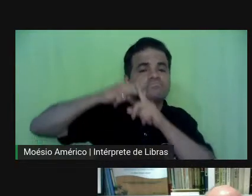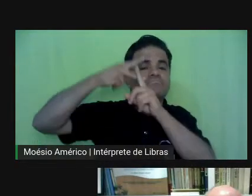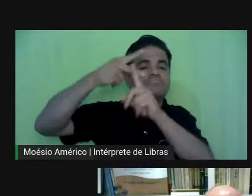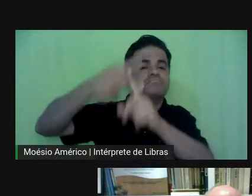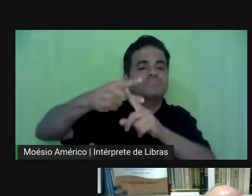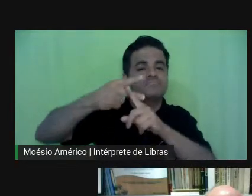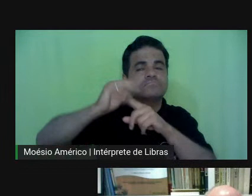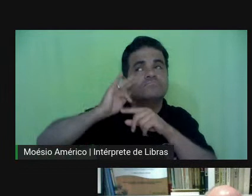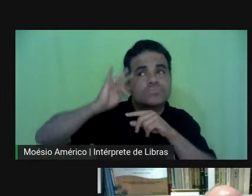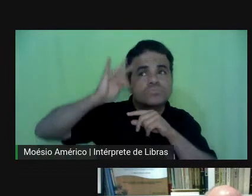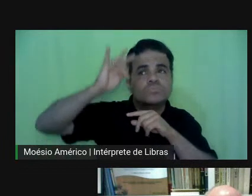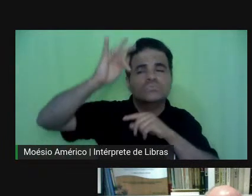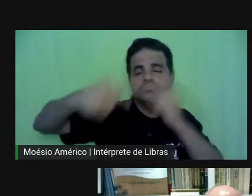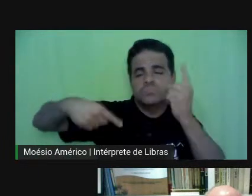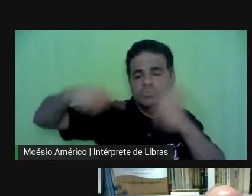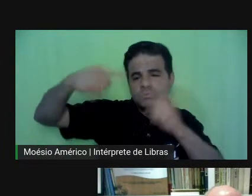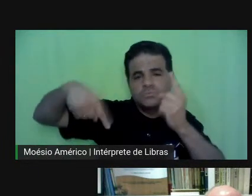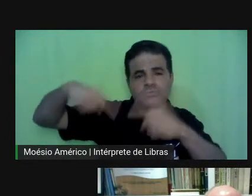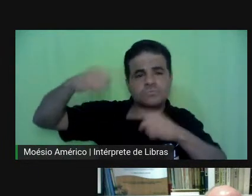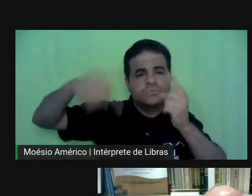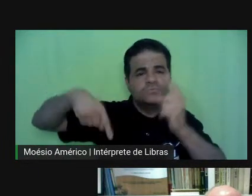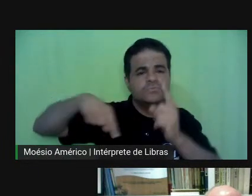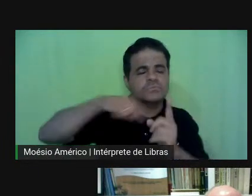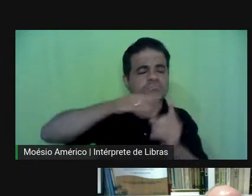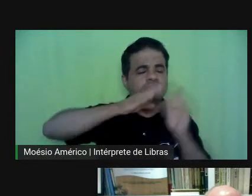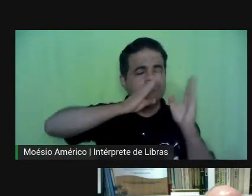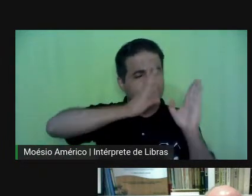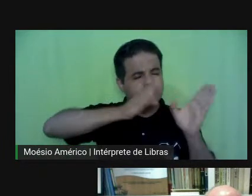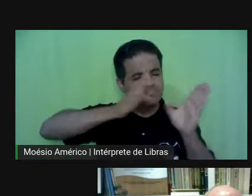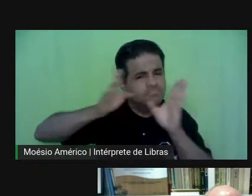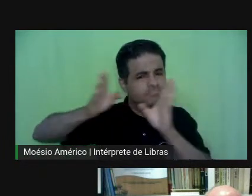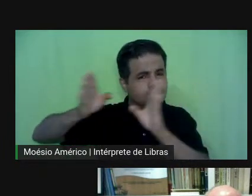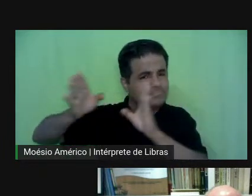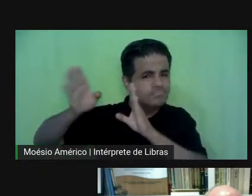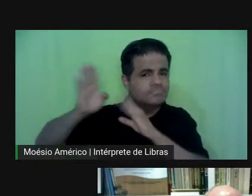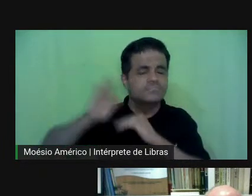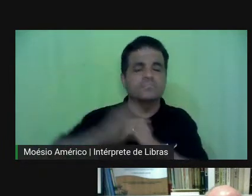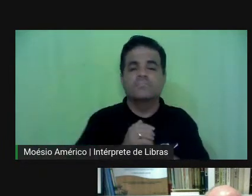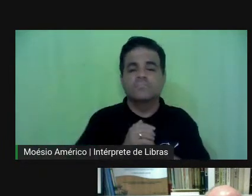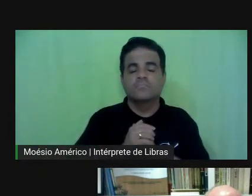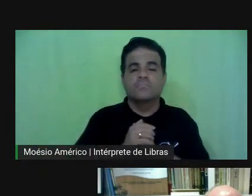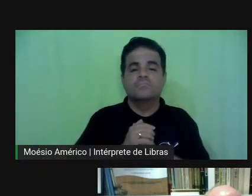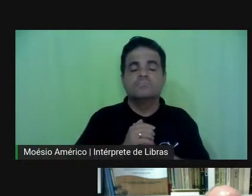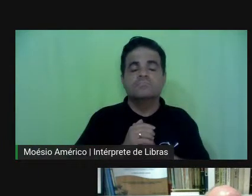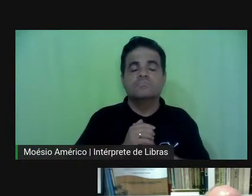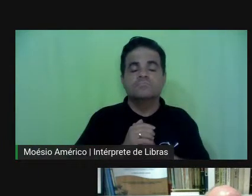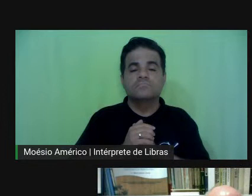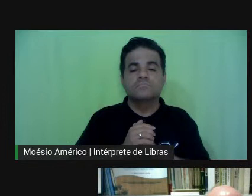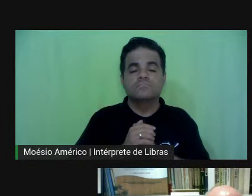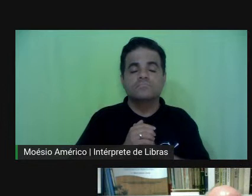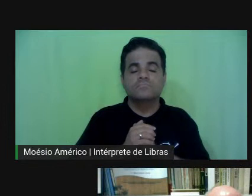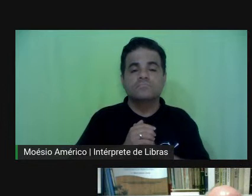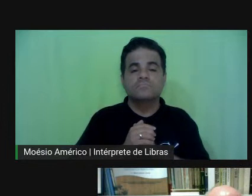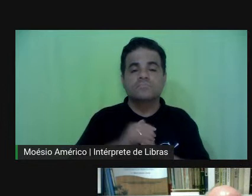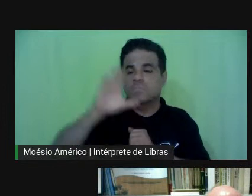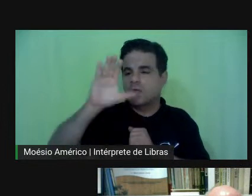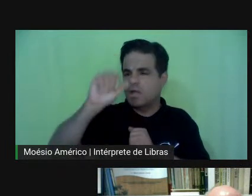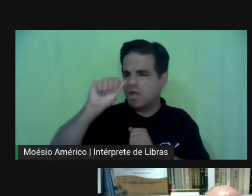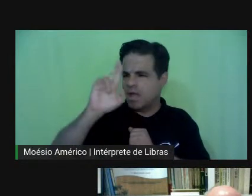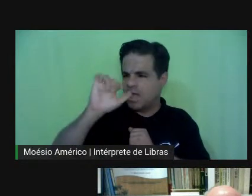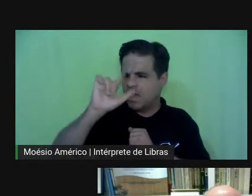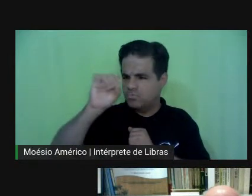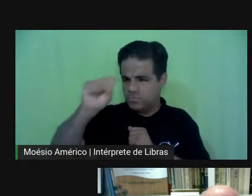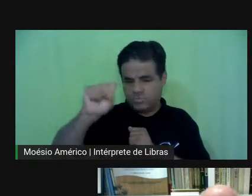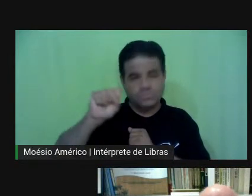futuros las interfaces con xavier zubiri carlos él